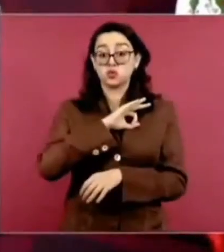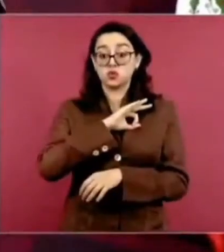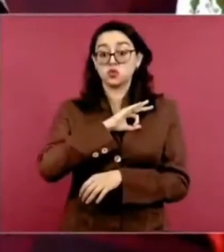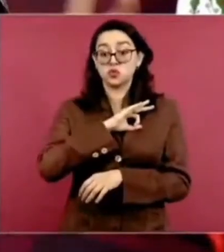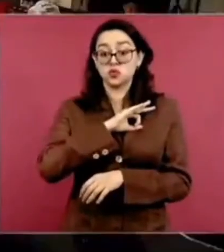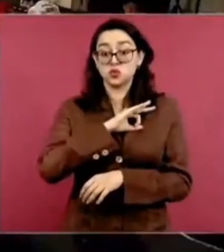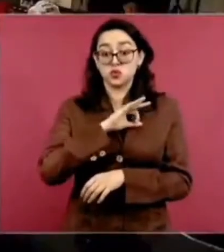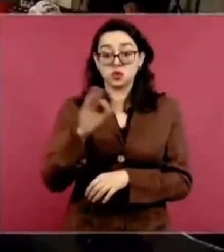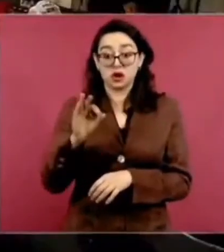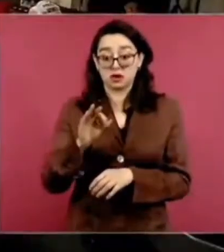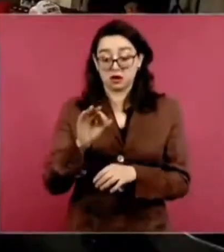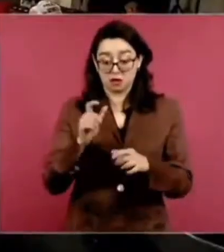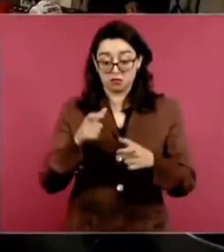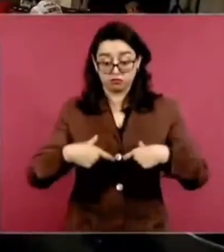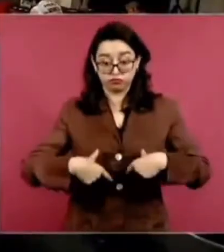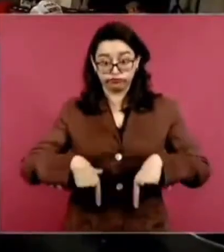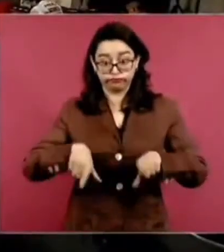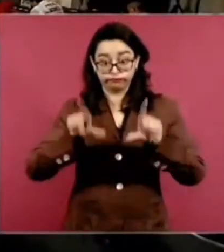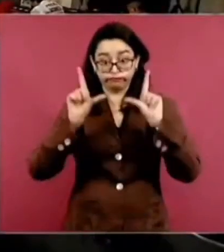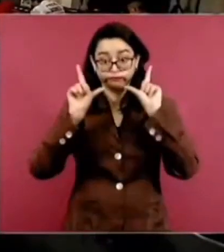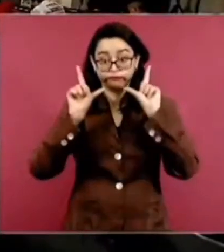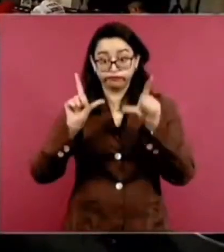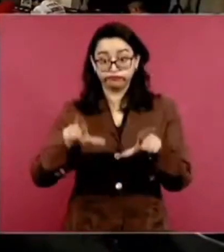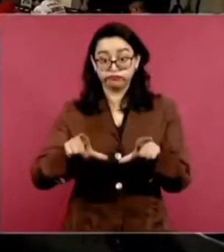los mensajes llegan a todo el mundo,